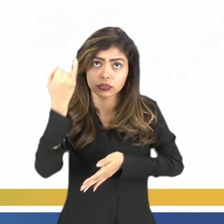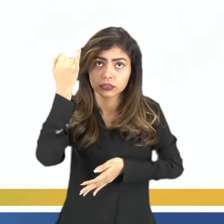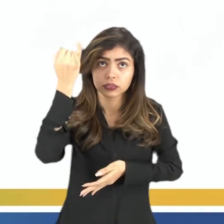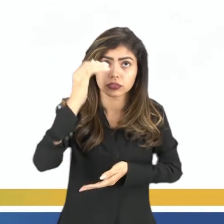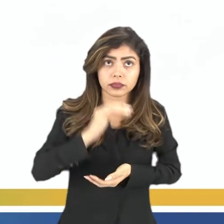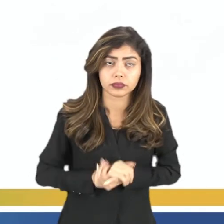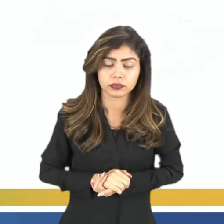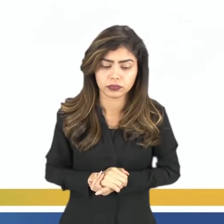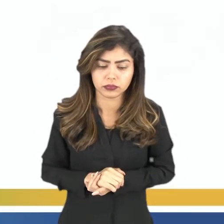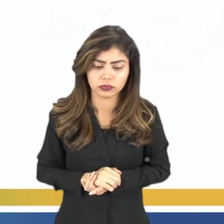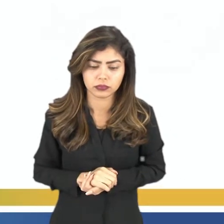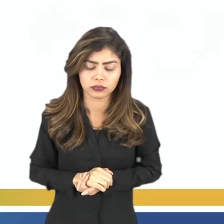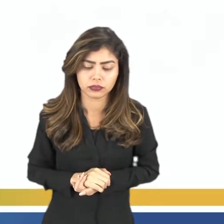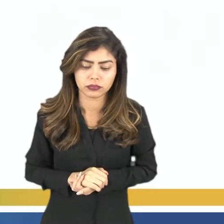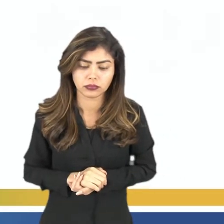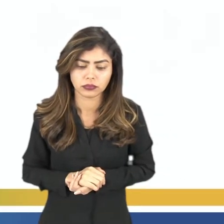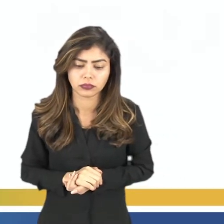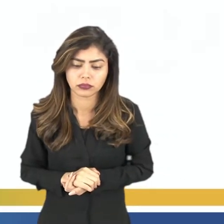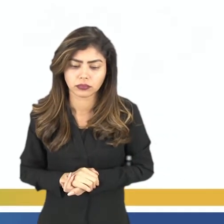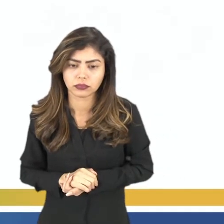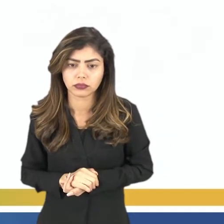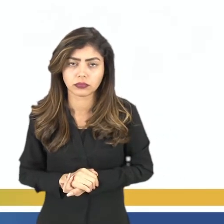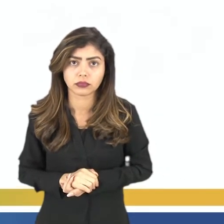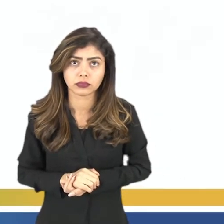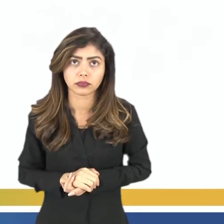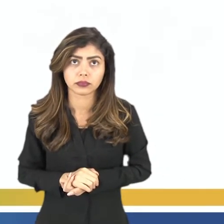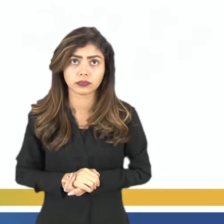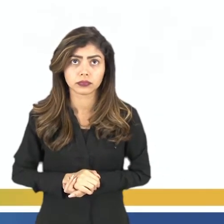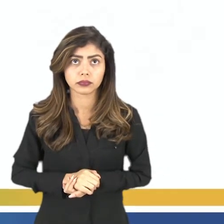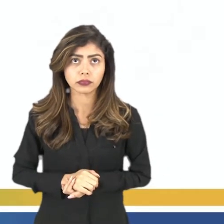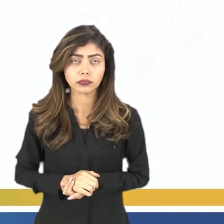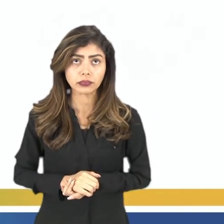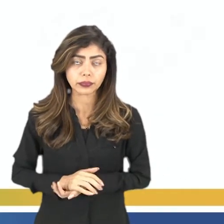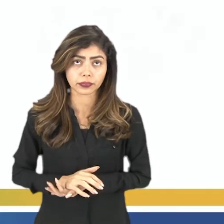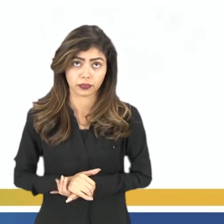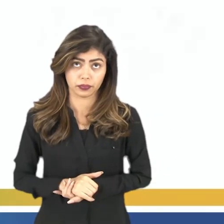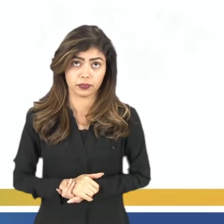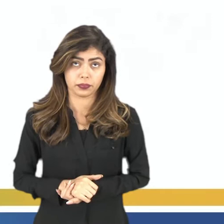es una carilla específica para los textos.